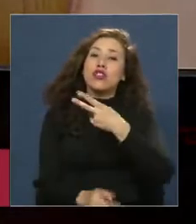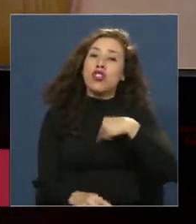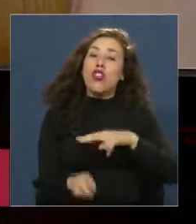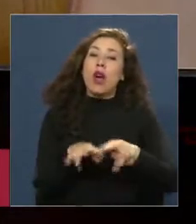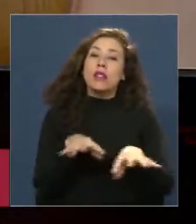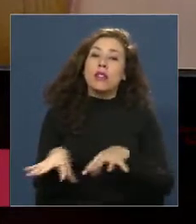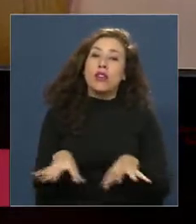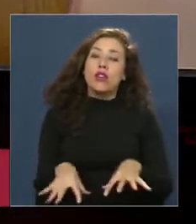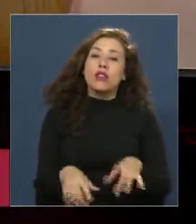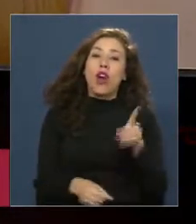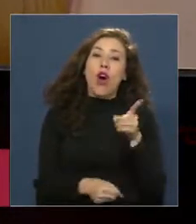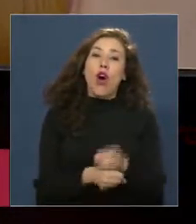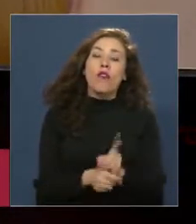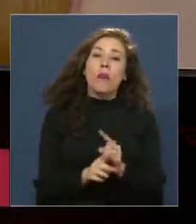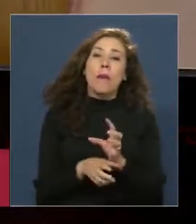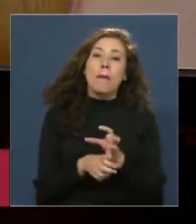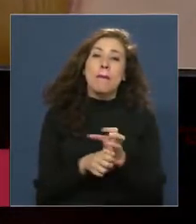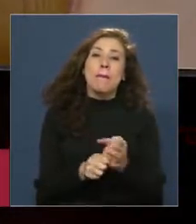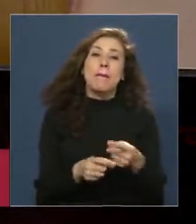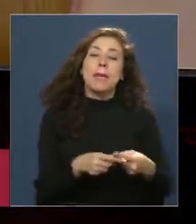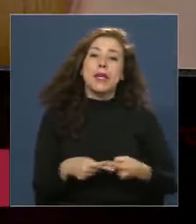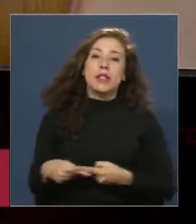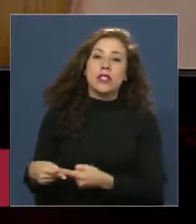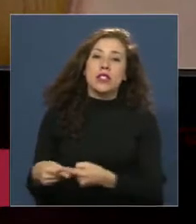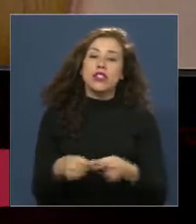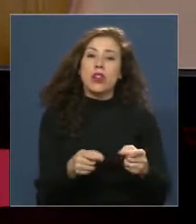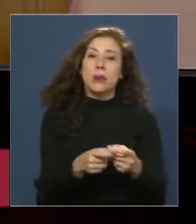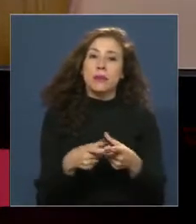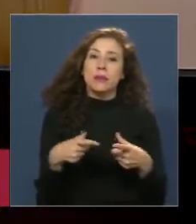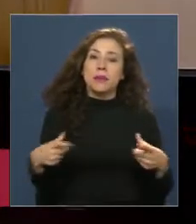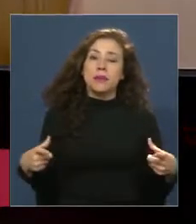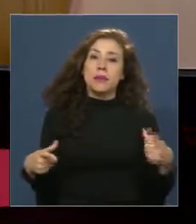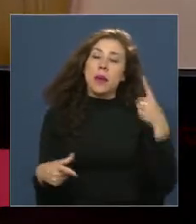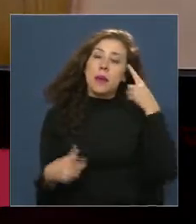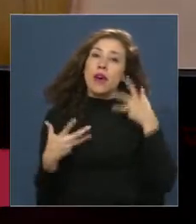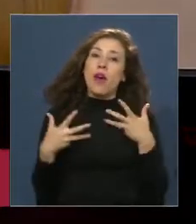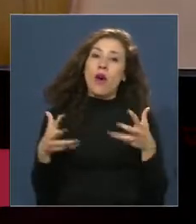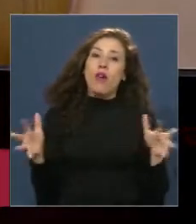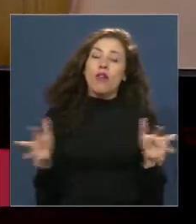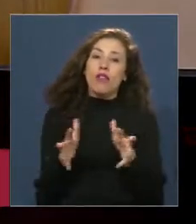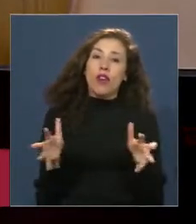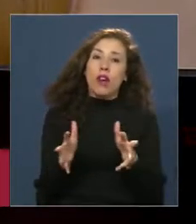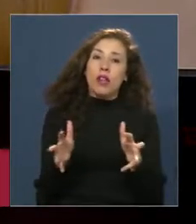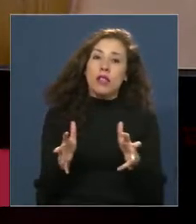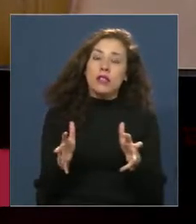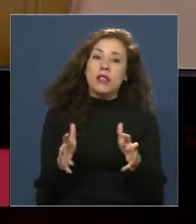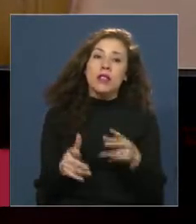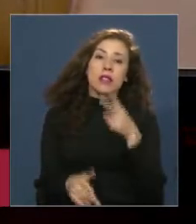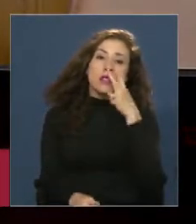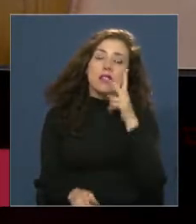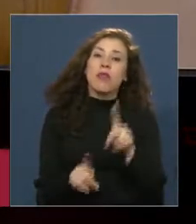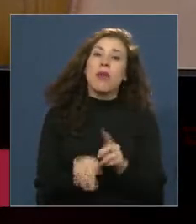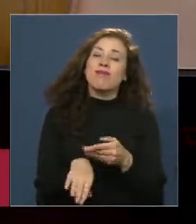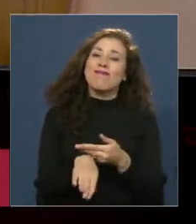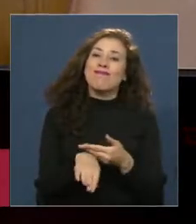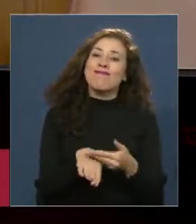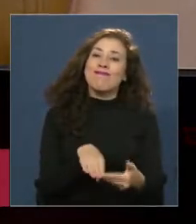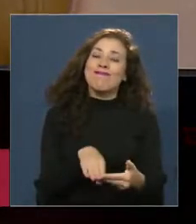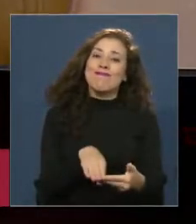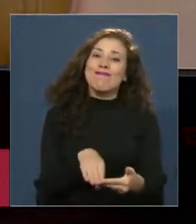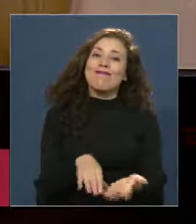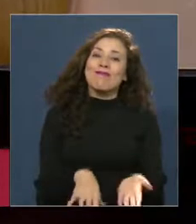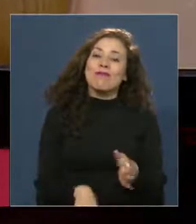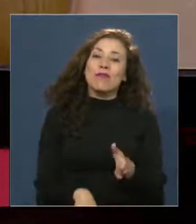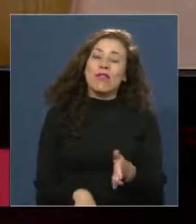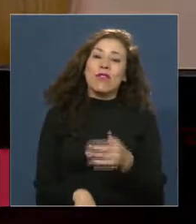medidas obligadas por la presión social que ha crecido pero el tema de la violencia hay un notable retraso pues aún